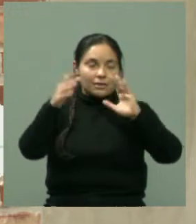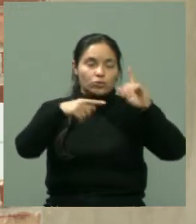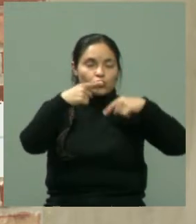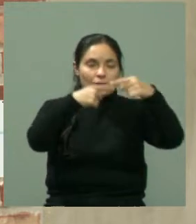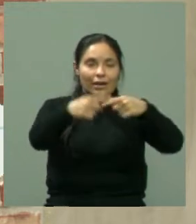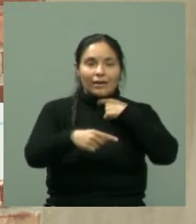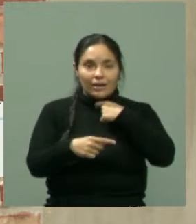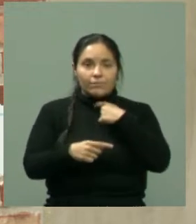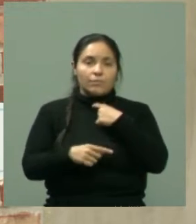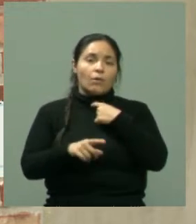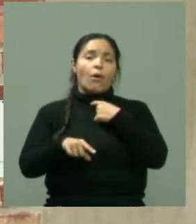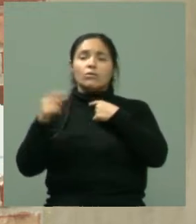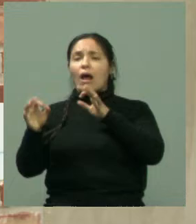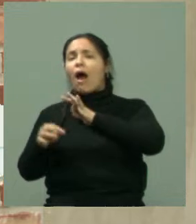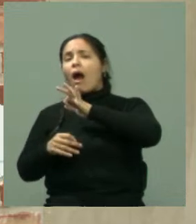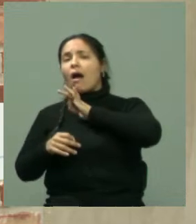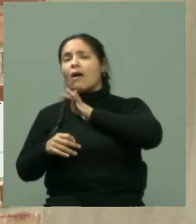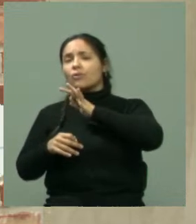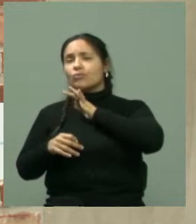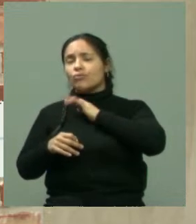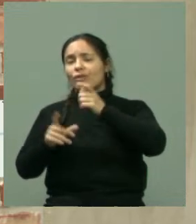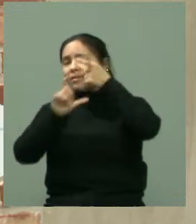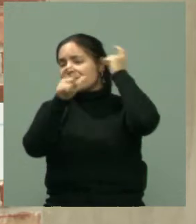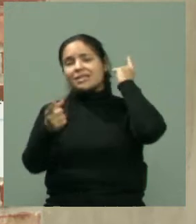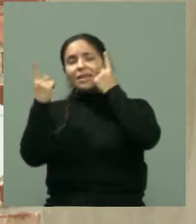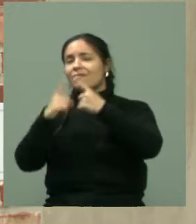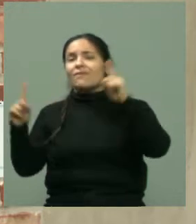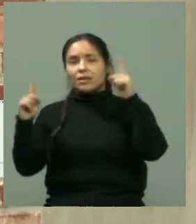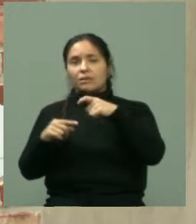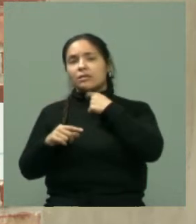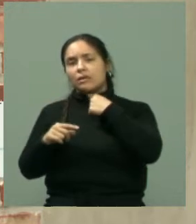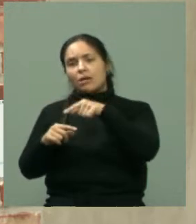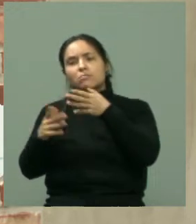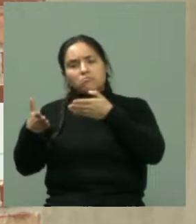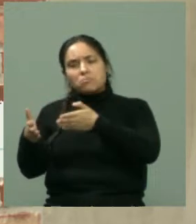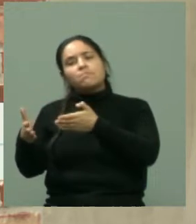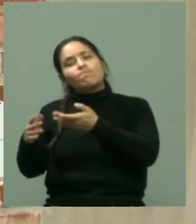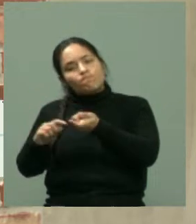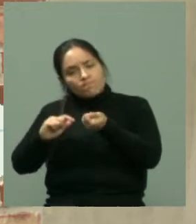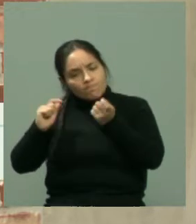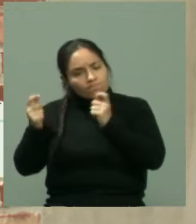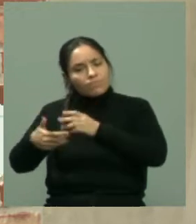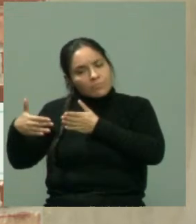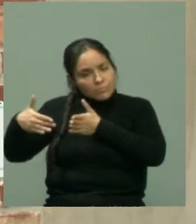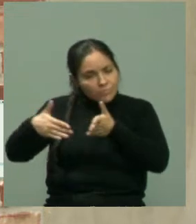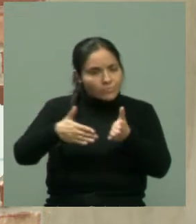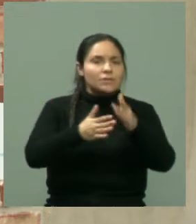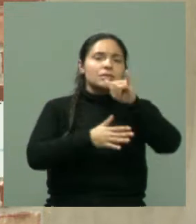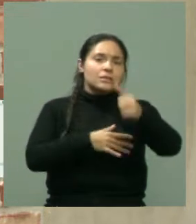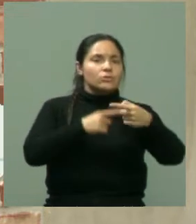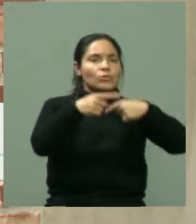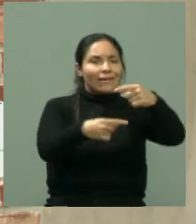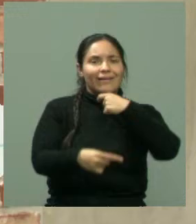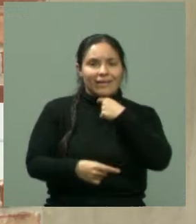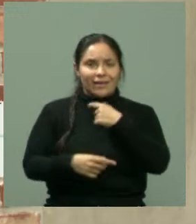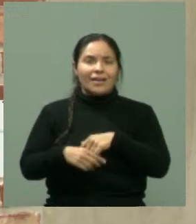tienen más años y que tienen otro tipo de trayectoria, empezar a transformar ese camino hacia lo sustentable. Algunos dicen que es como una especie